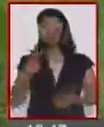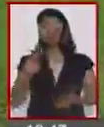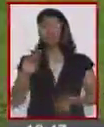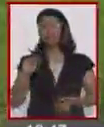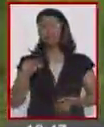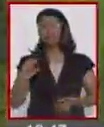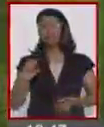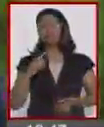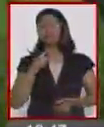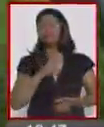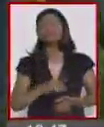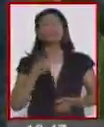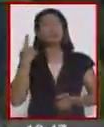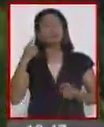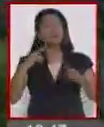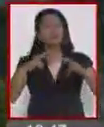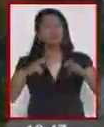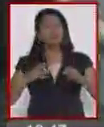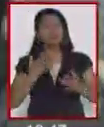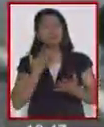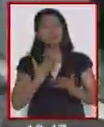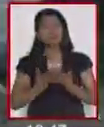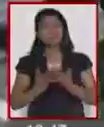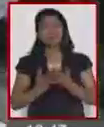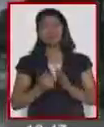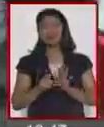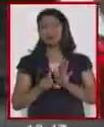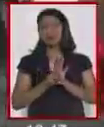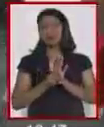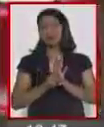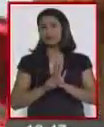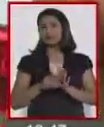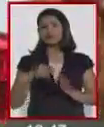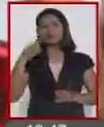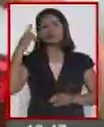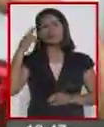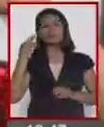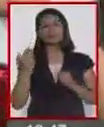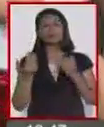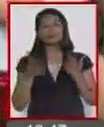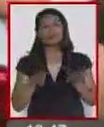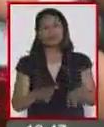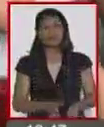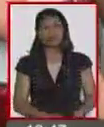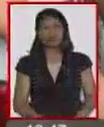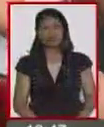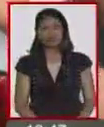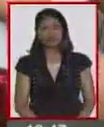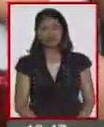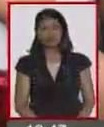judicial Pampa de la Isla para realizar la autopsia de ley y determinar exactamente la causa de su muerte.